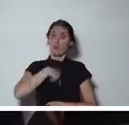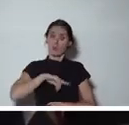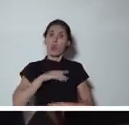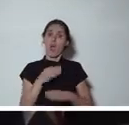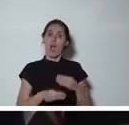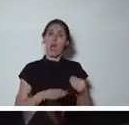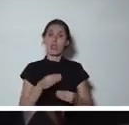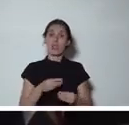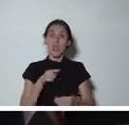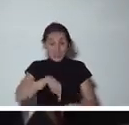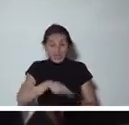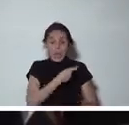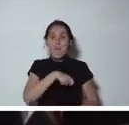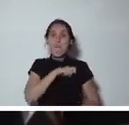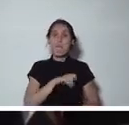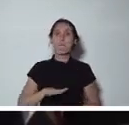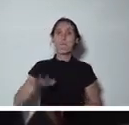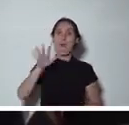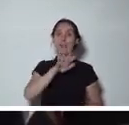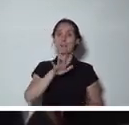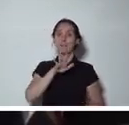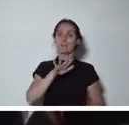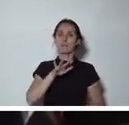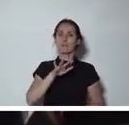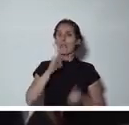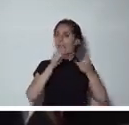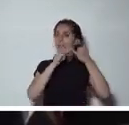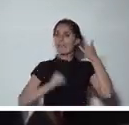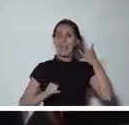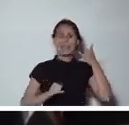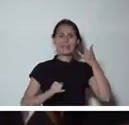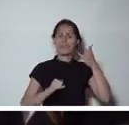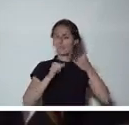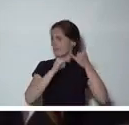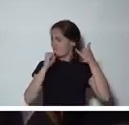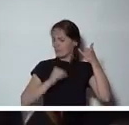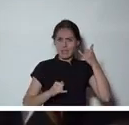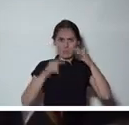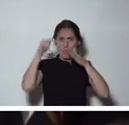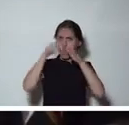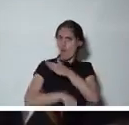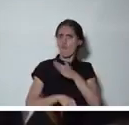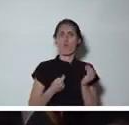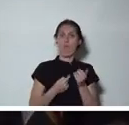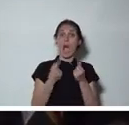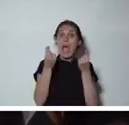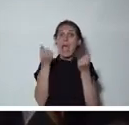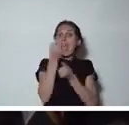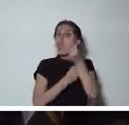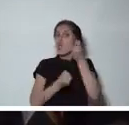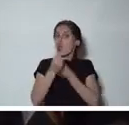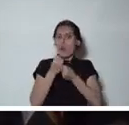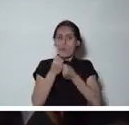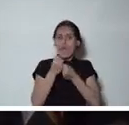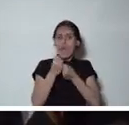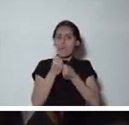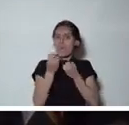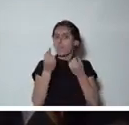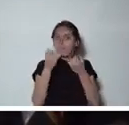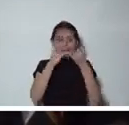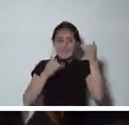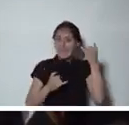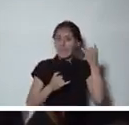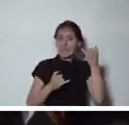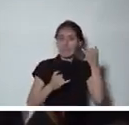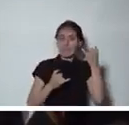país está sumido en una enorme crisis en una profunda crisis nuestra economía está en una enorme crisis que no termina de morir que